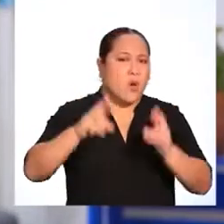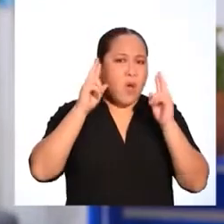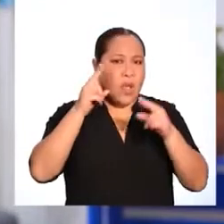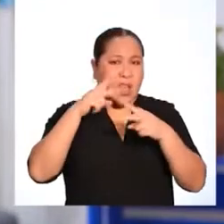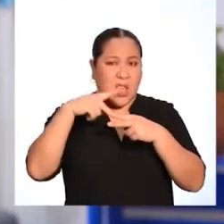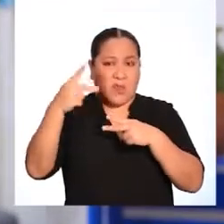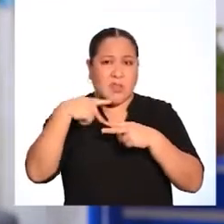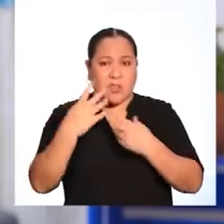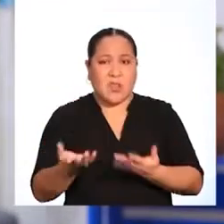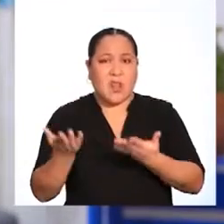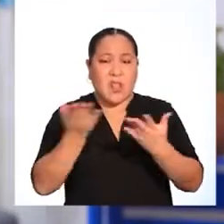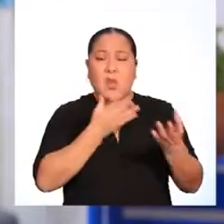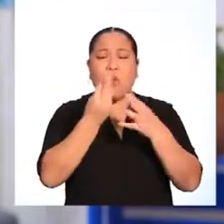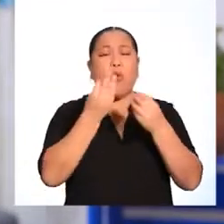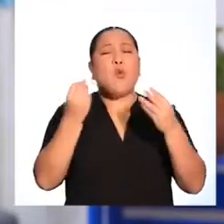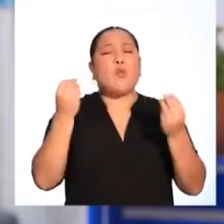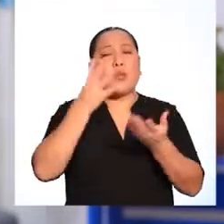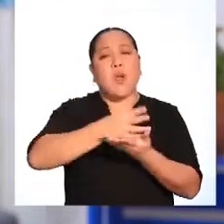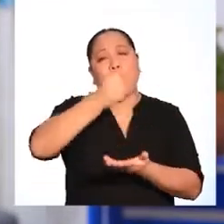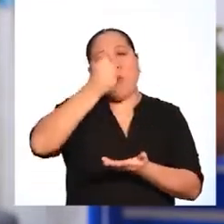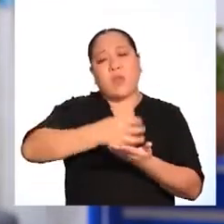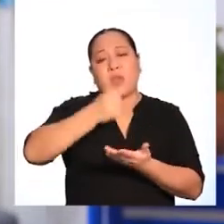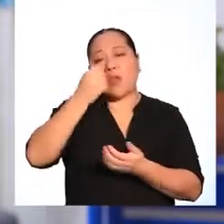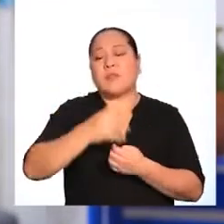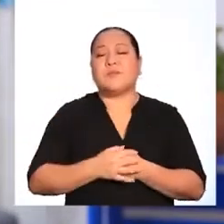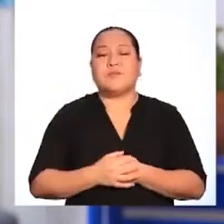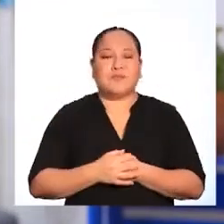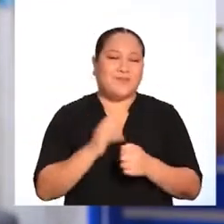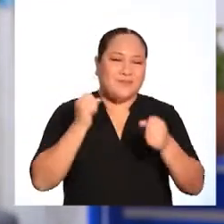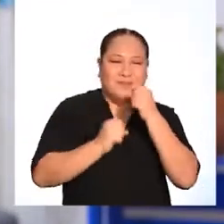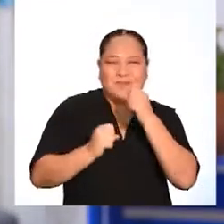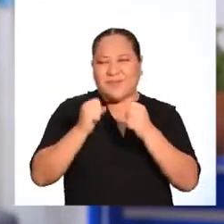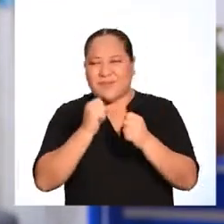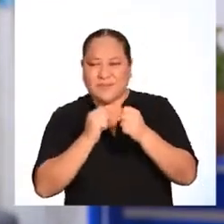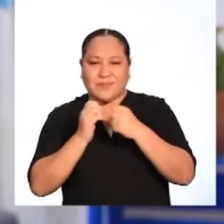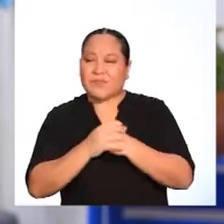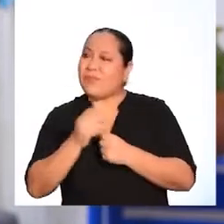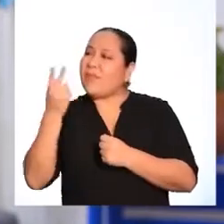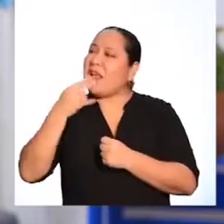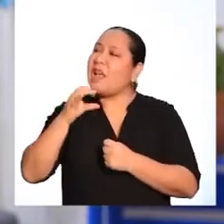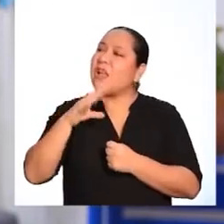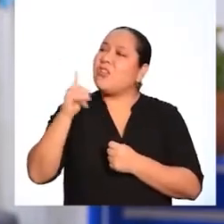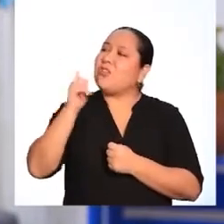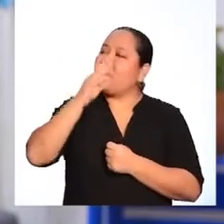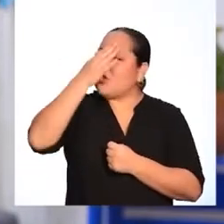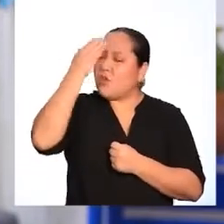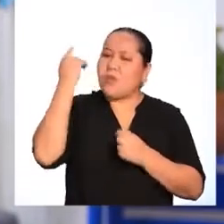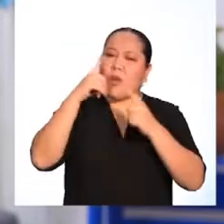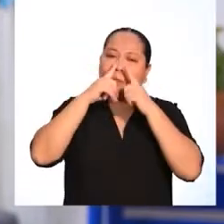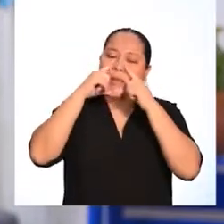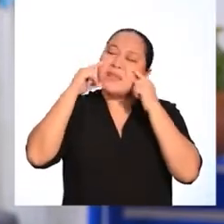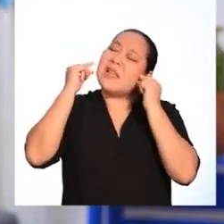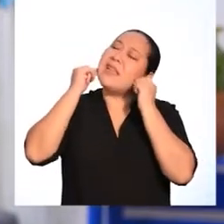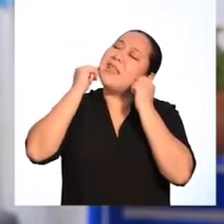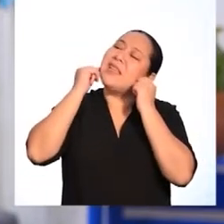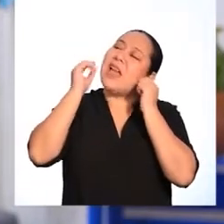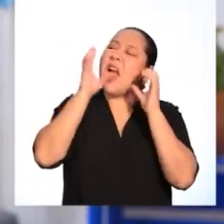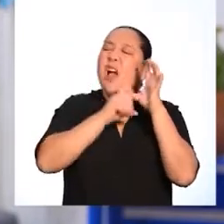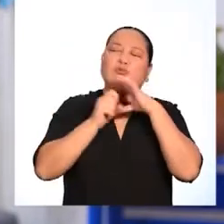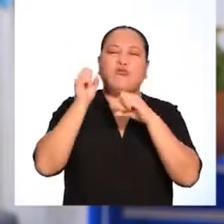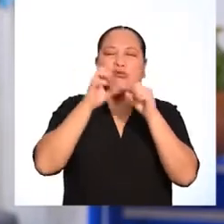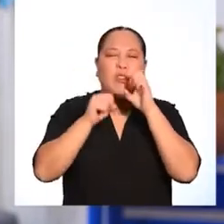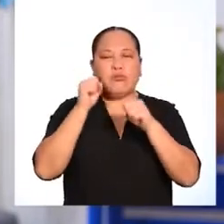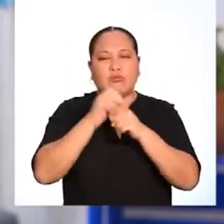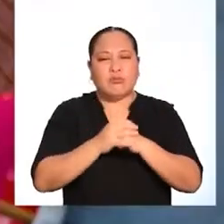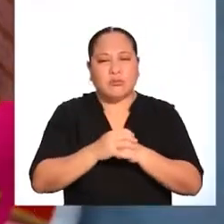ojalá que el vecino tenga muchas más botellas se informa también de que su mascarilla